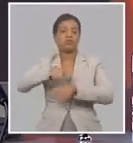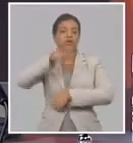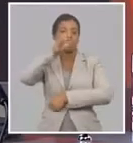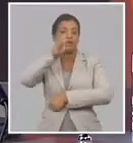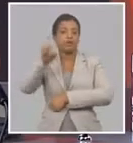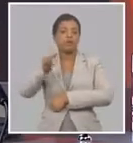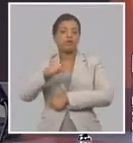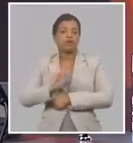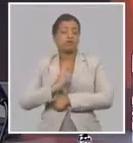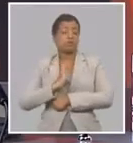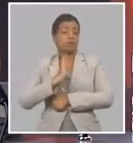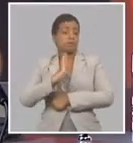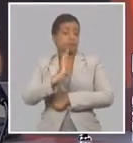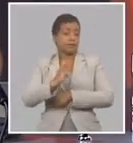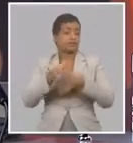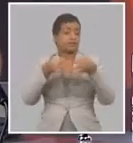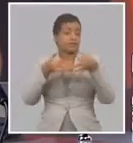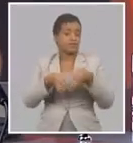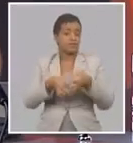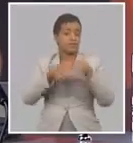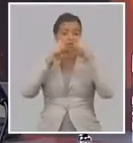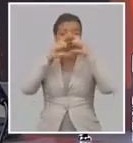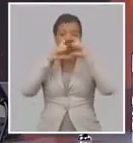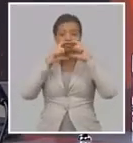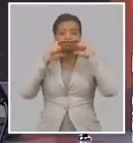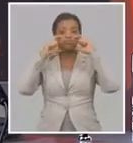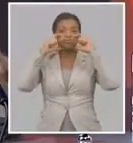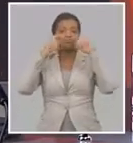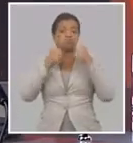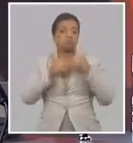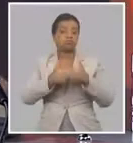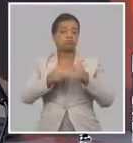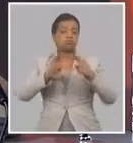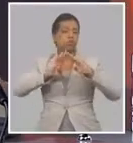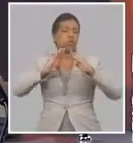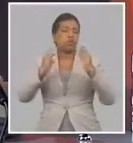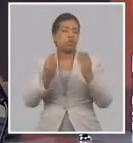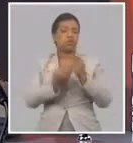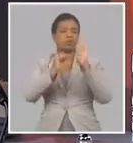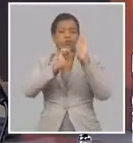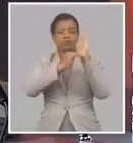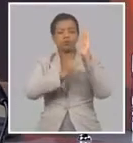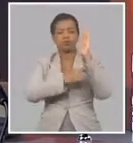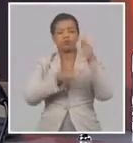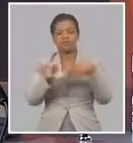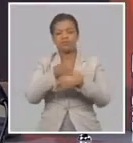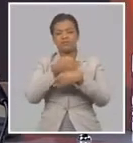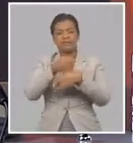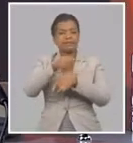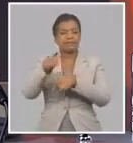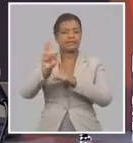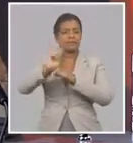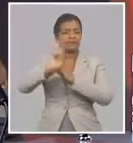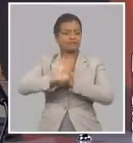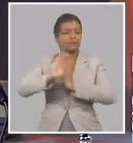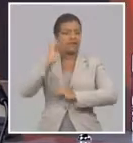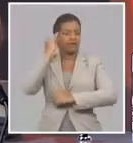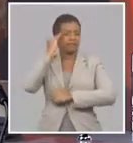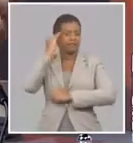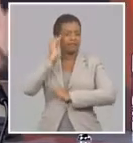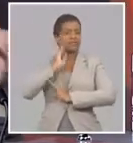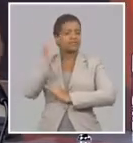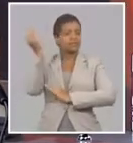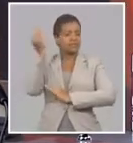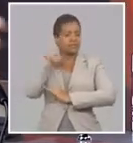respeto el uso precisamente de la uco todas estas cuestiones que ya nuestros televidentes conoces pero bueno